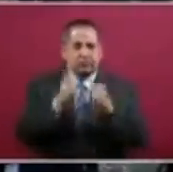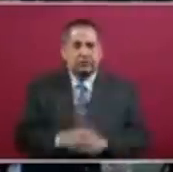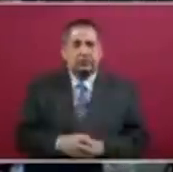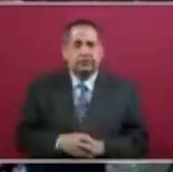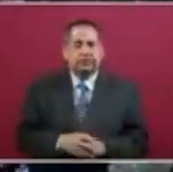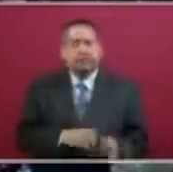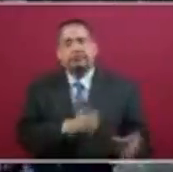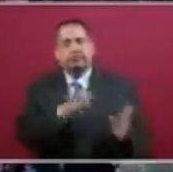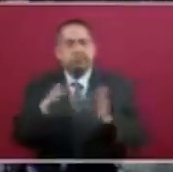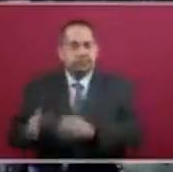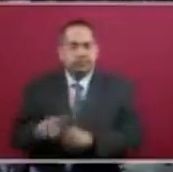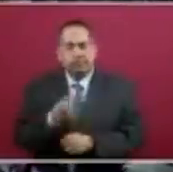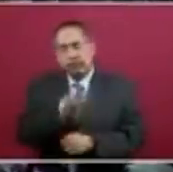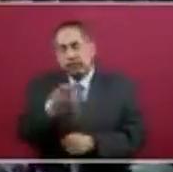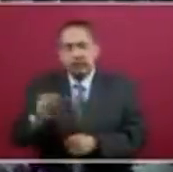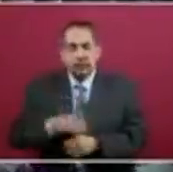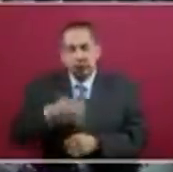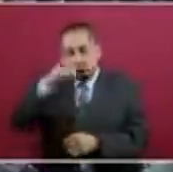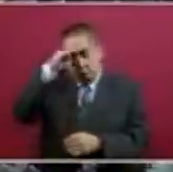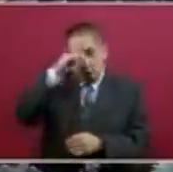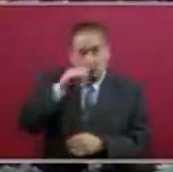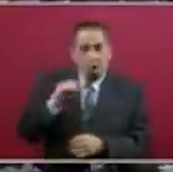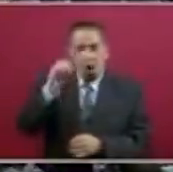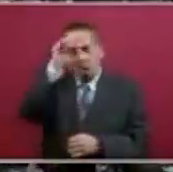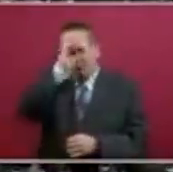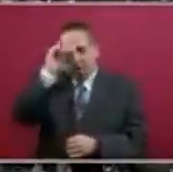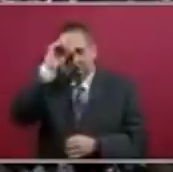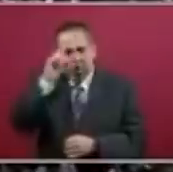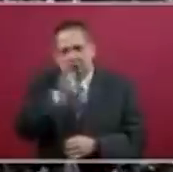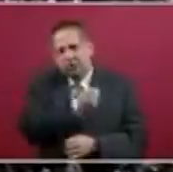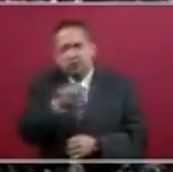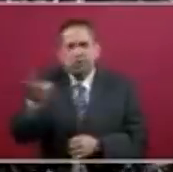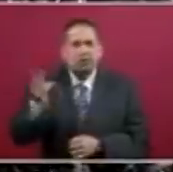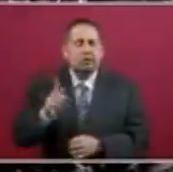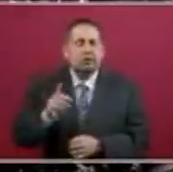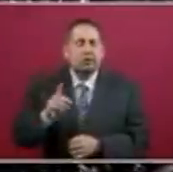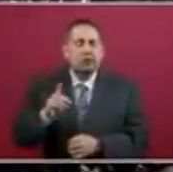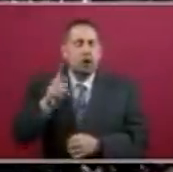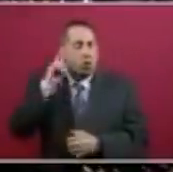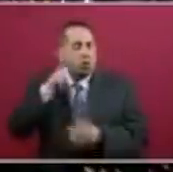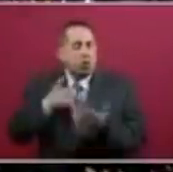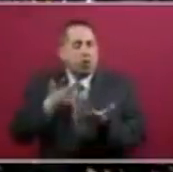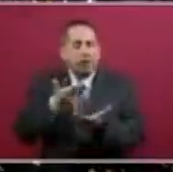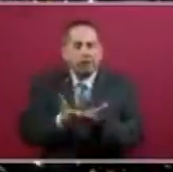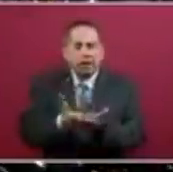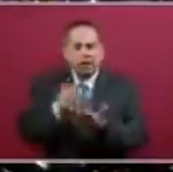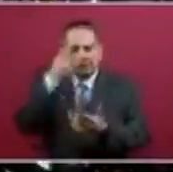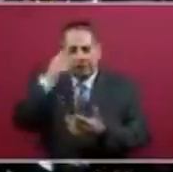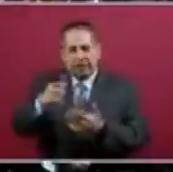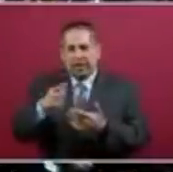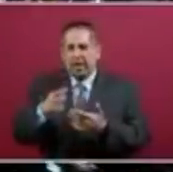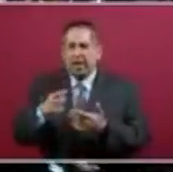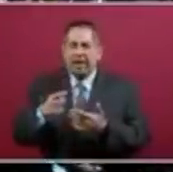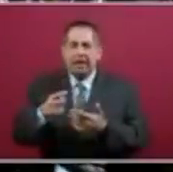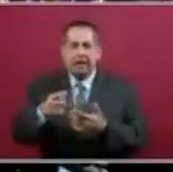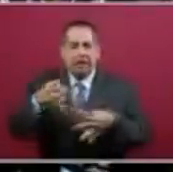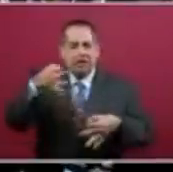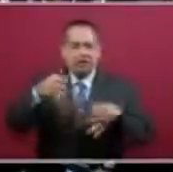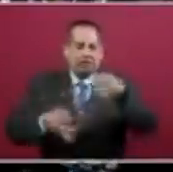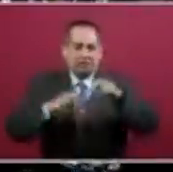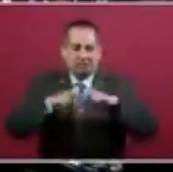la opinión de las propuestas para